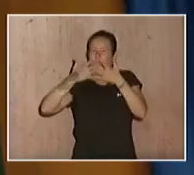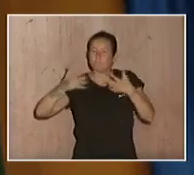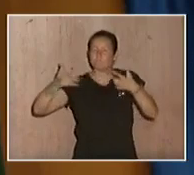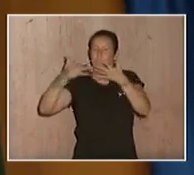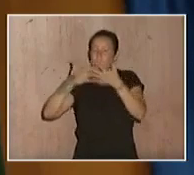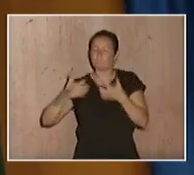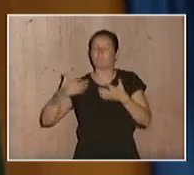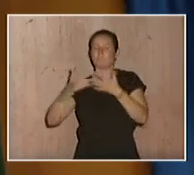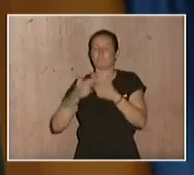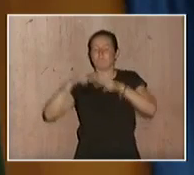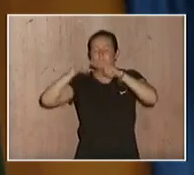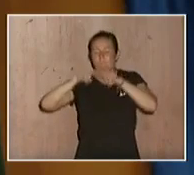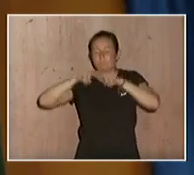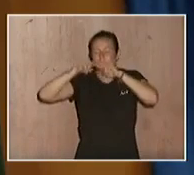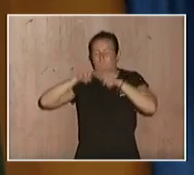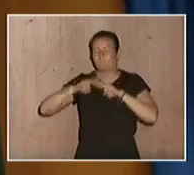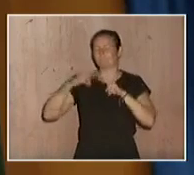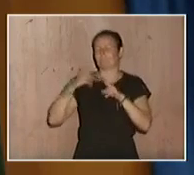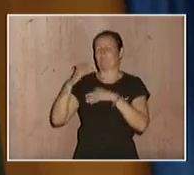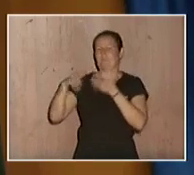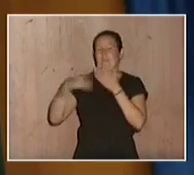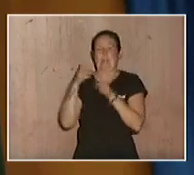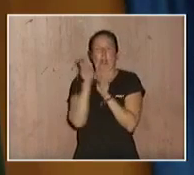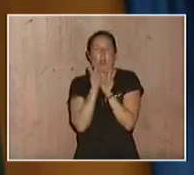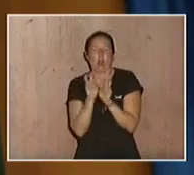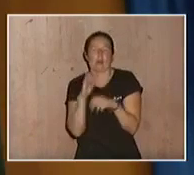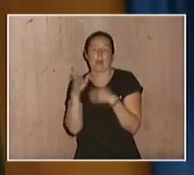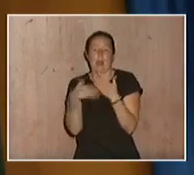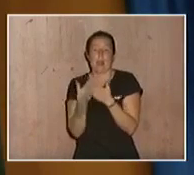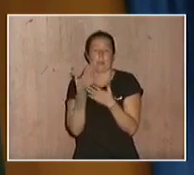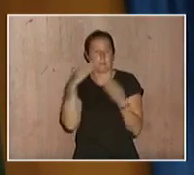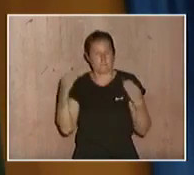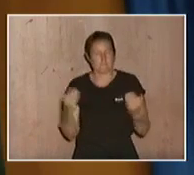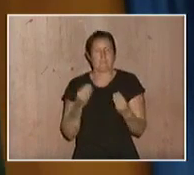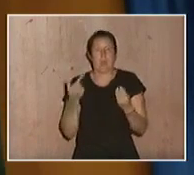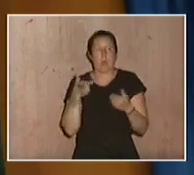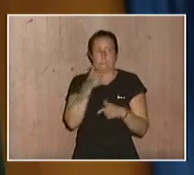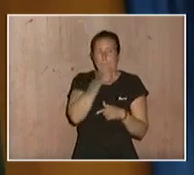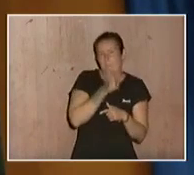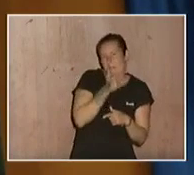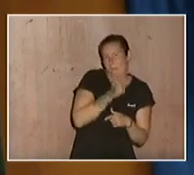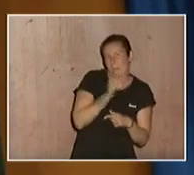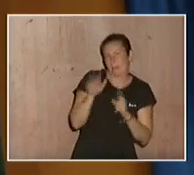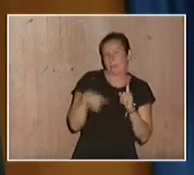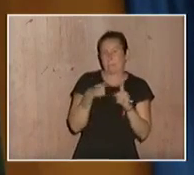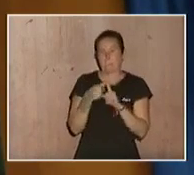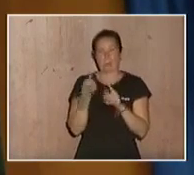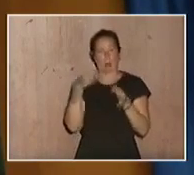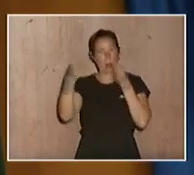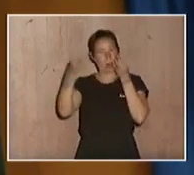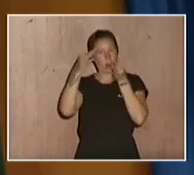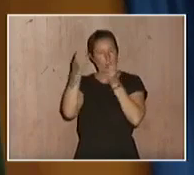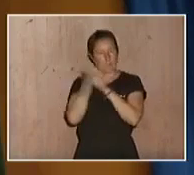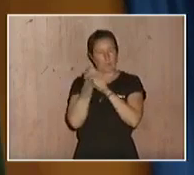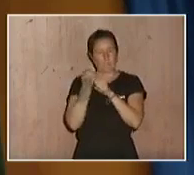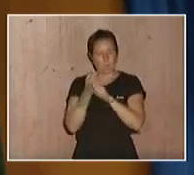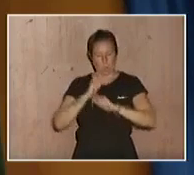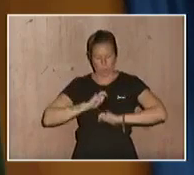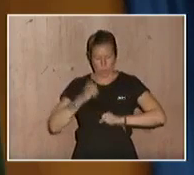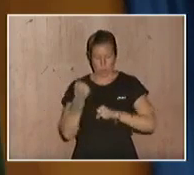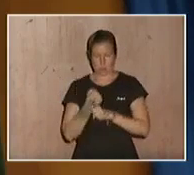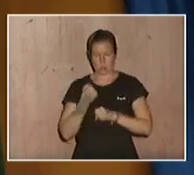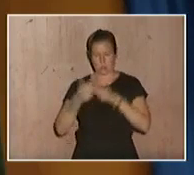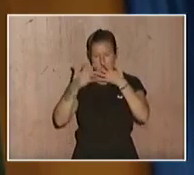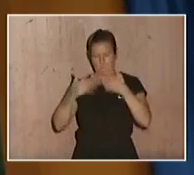para mejorarlos. Esta paciencia y meticulosidad no solo mejoraron nuestros trabajos, sino que también